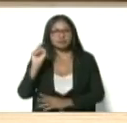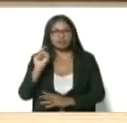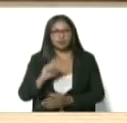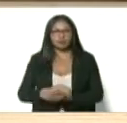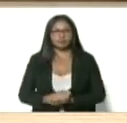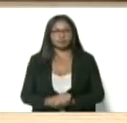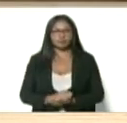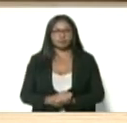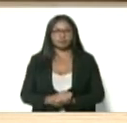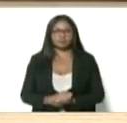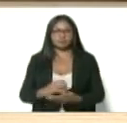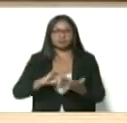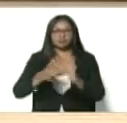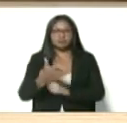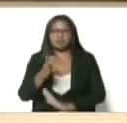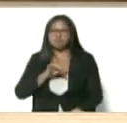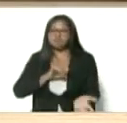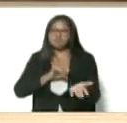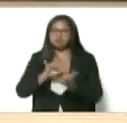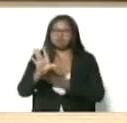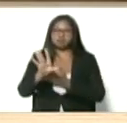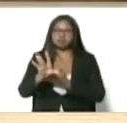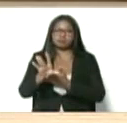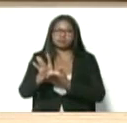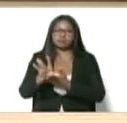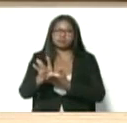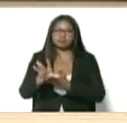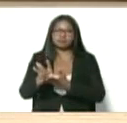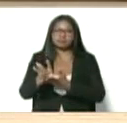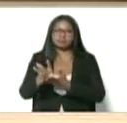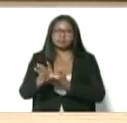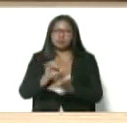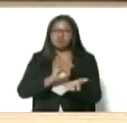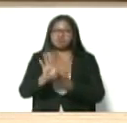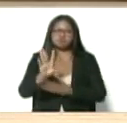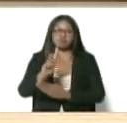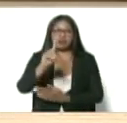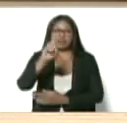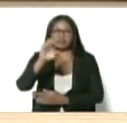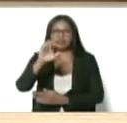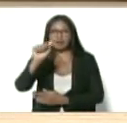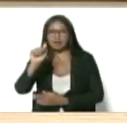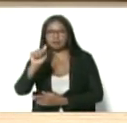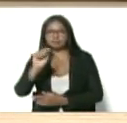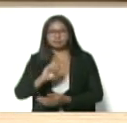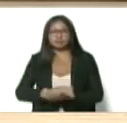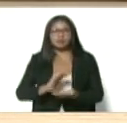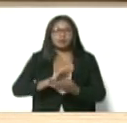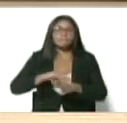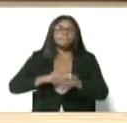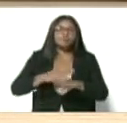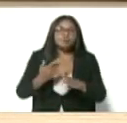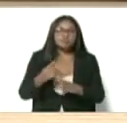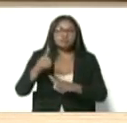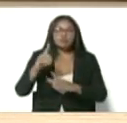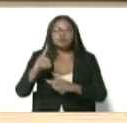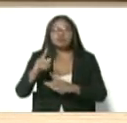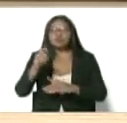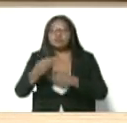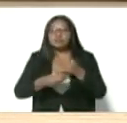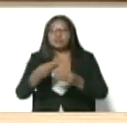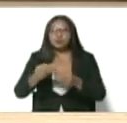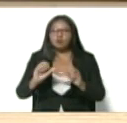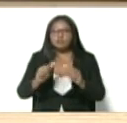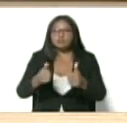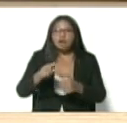que fue echar de venezuela a la dea eso se produjo en el año 2005